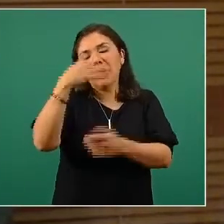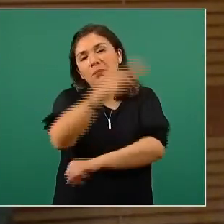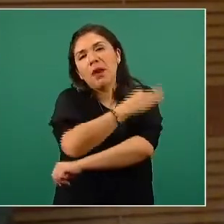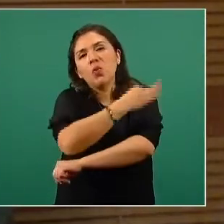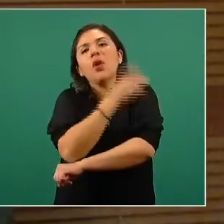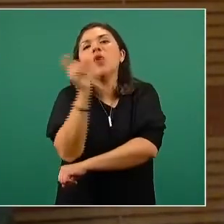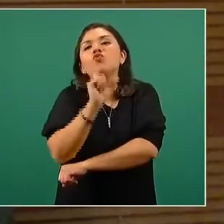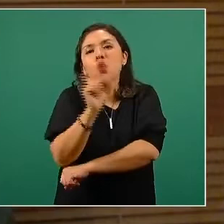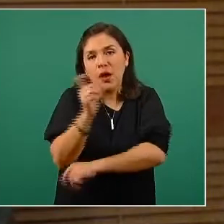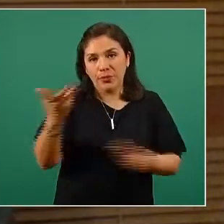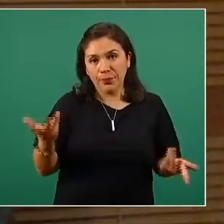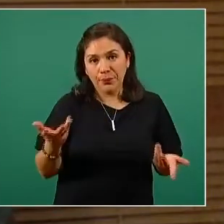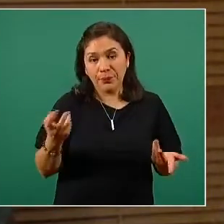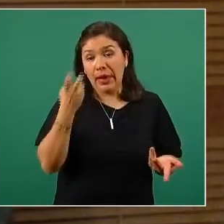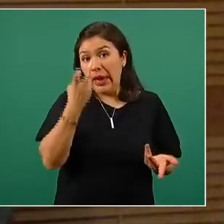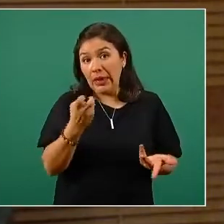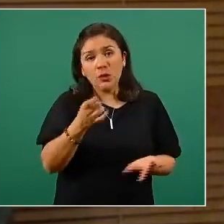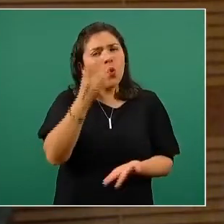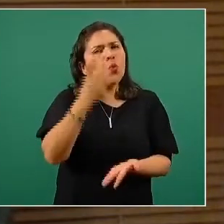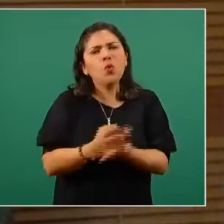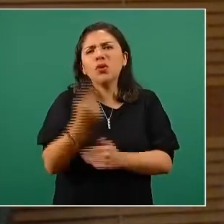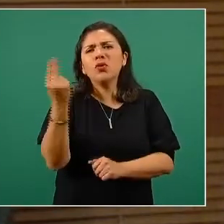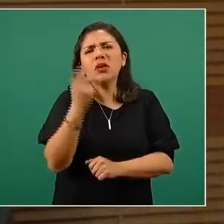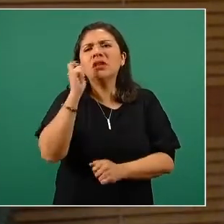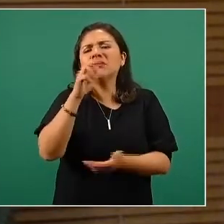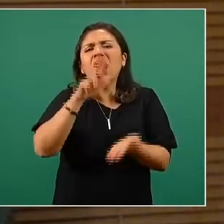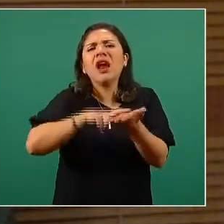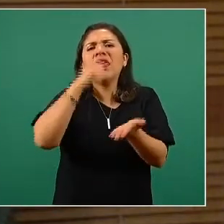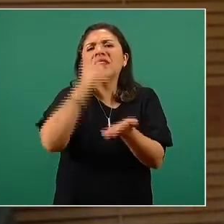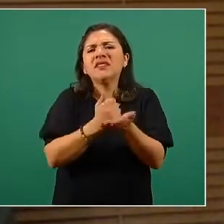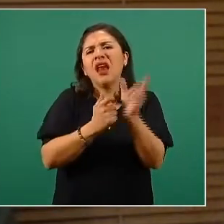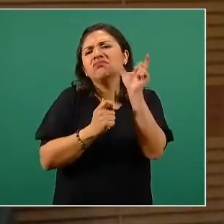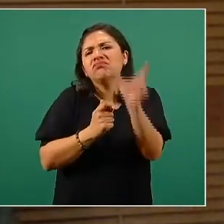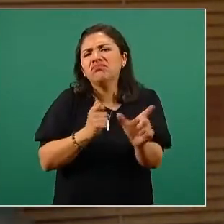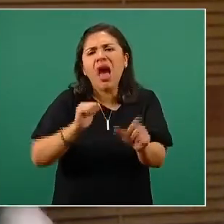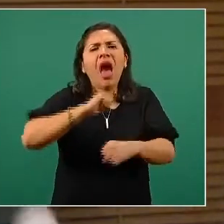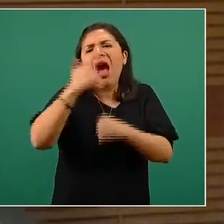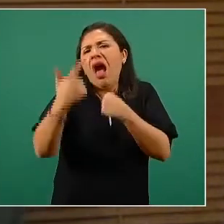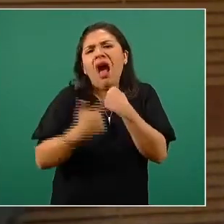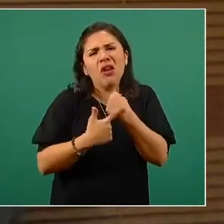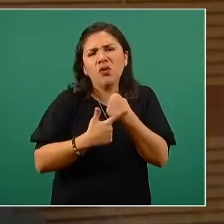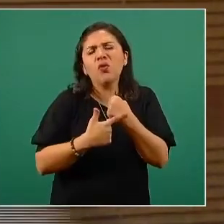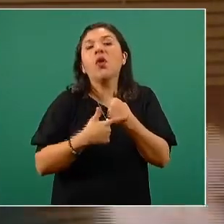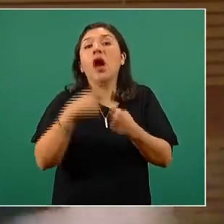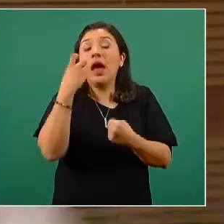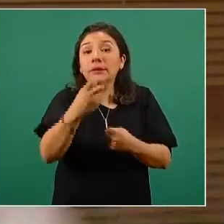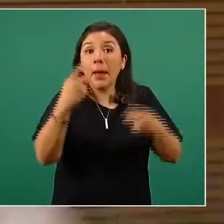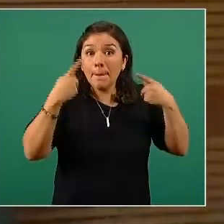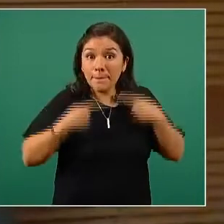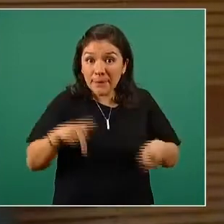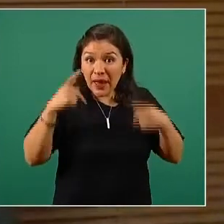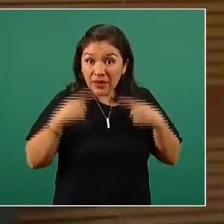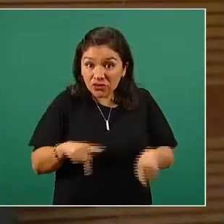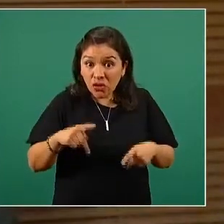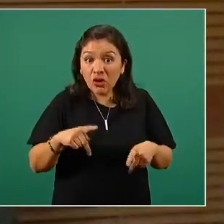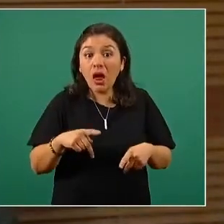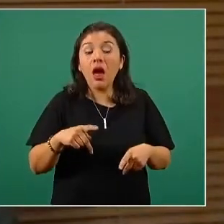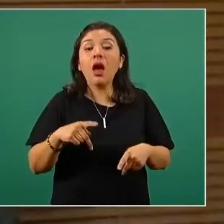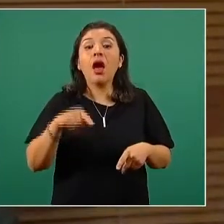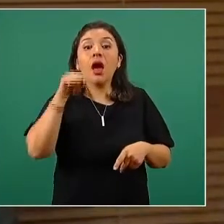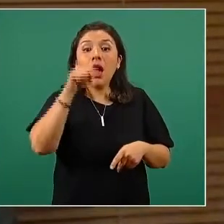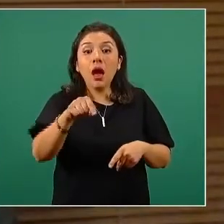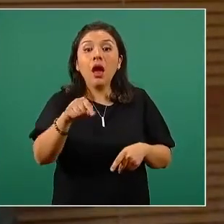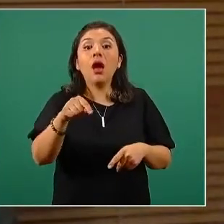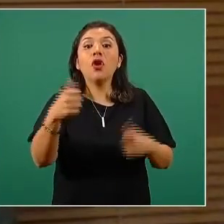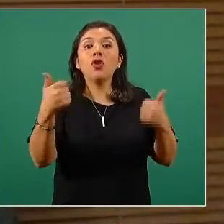necesite. Entonces, lo único que se necesita es una identificación y que la persona, vamos a confiar en la persona,